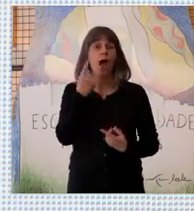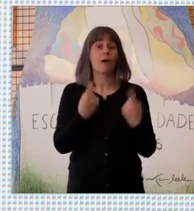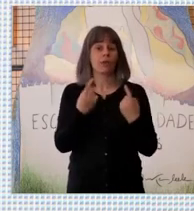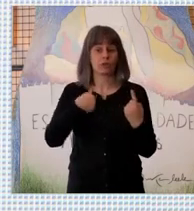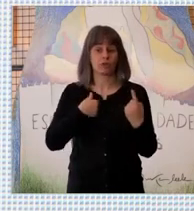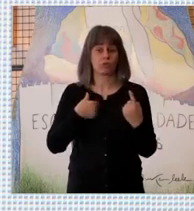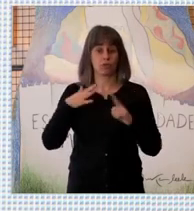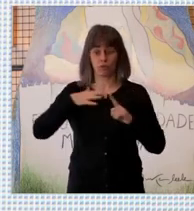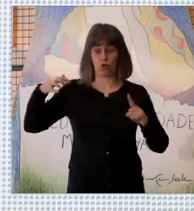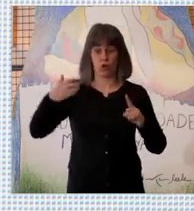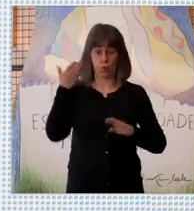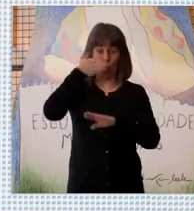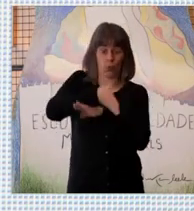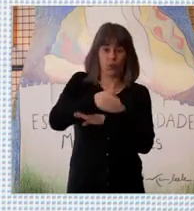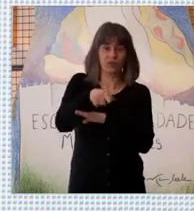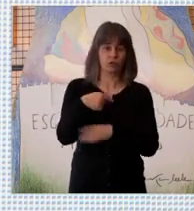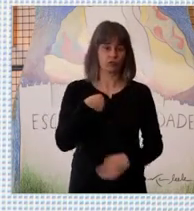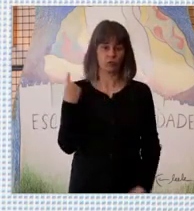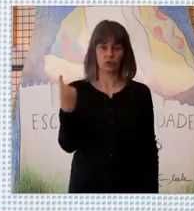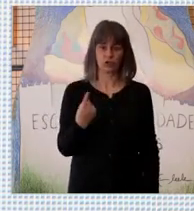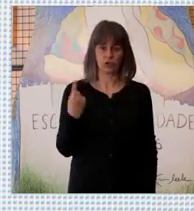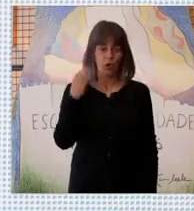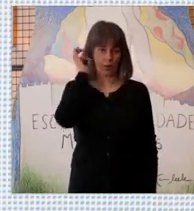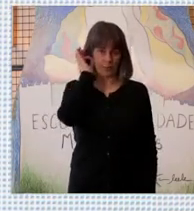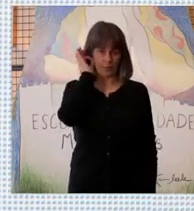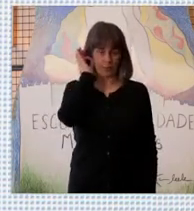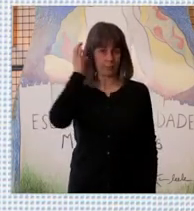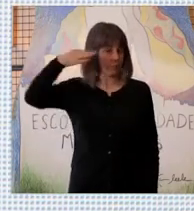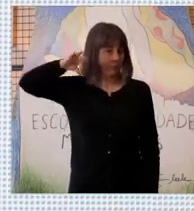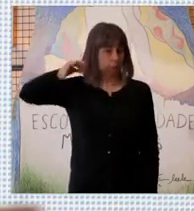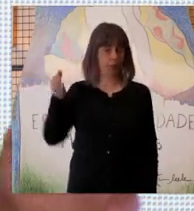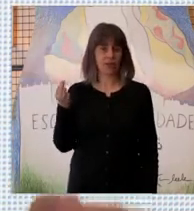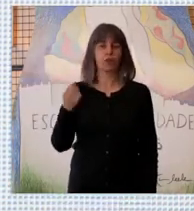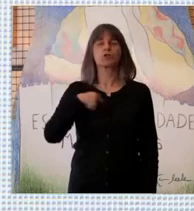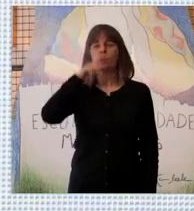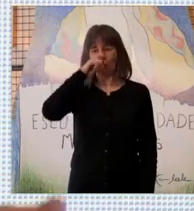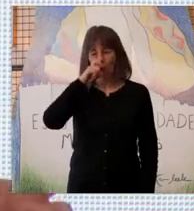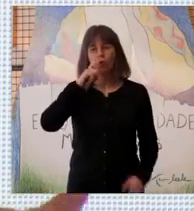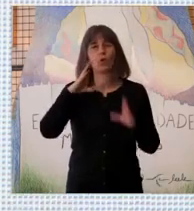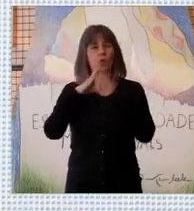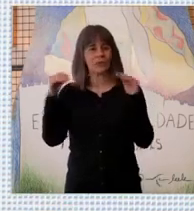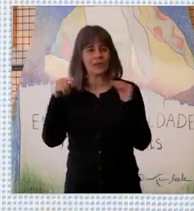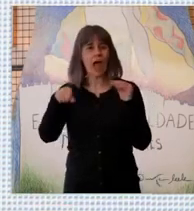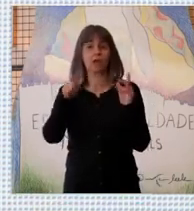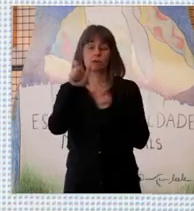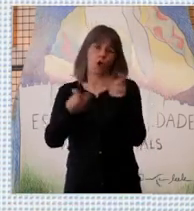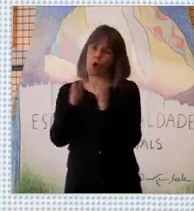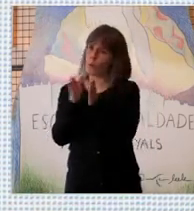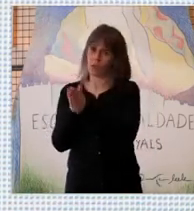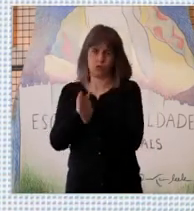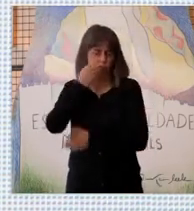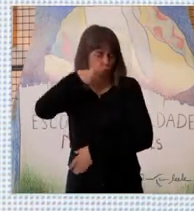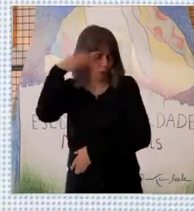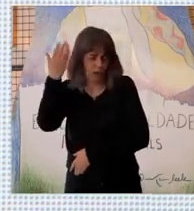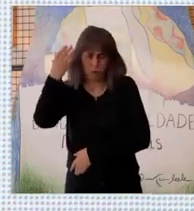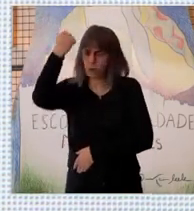en recuerdo en la universidad Pues con gente estupenda con nachos escolar con con Jesús marañas